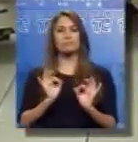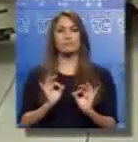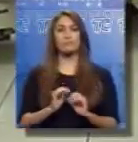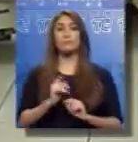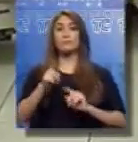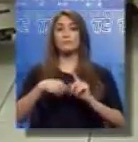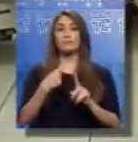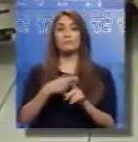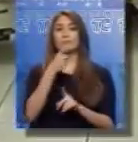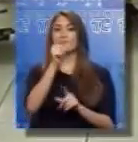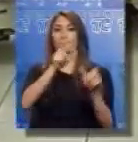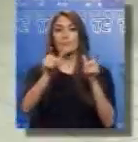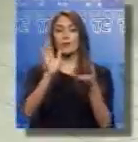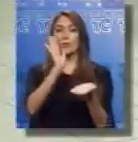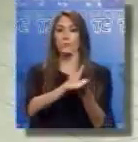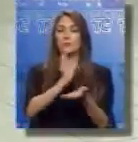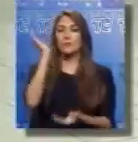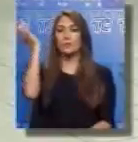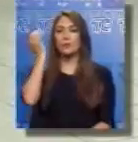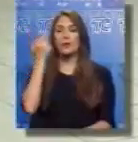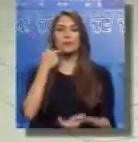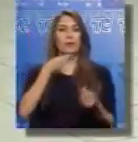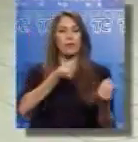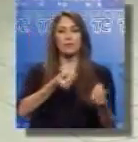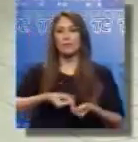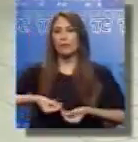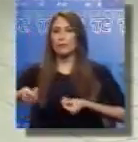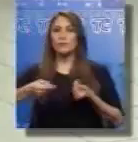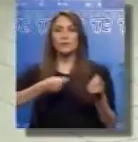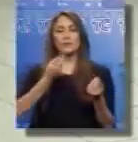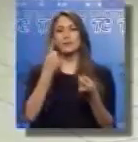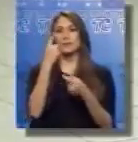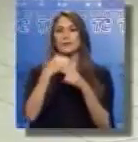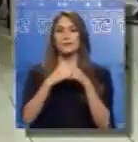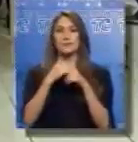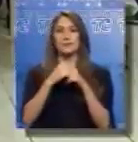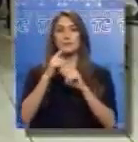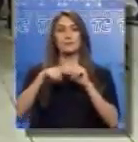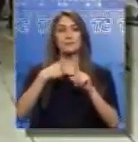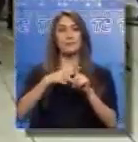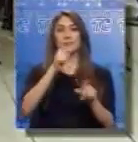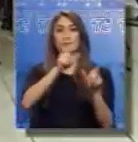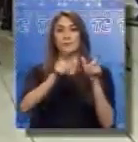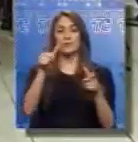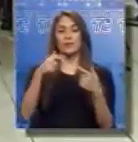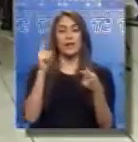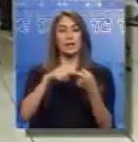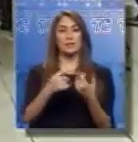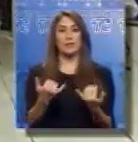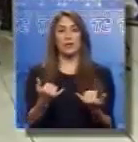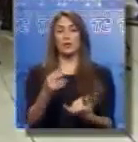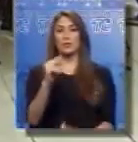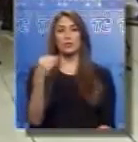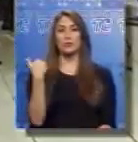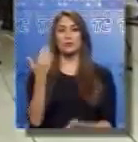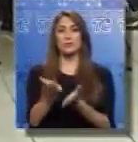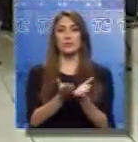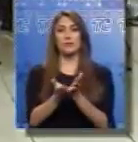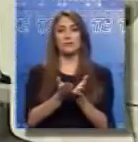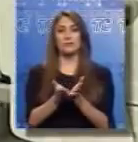salud que tienen afiliados y jubilados es el principal objetivo del directorio del IES y el anhelo de miles de pacientes que al momento no cuentan con los servicios